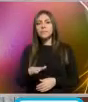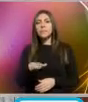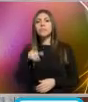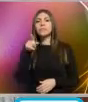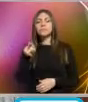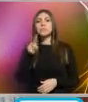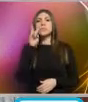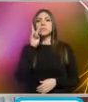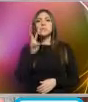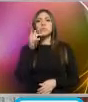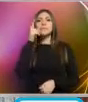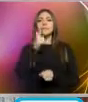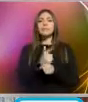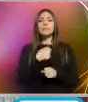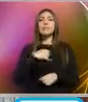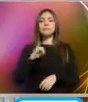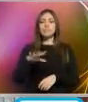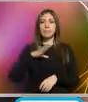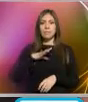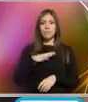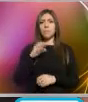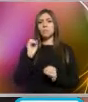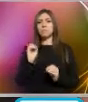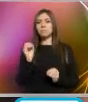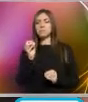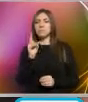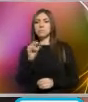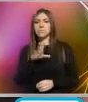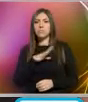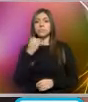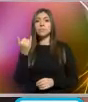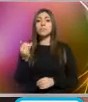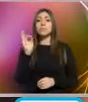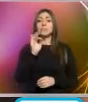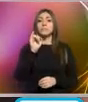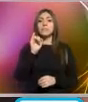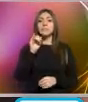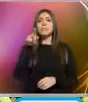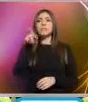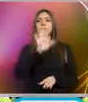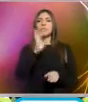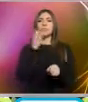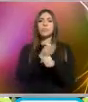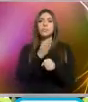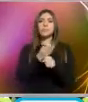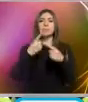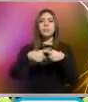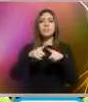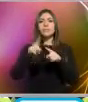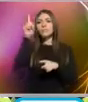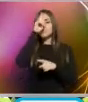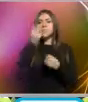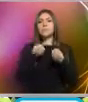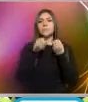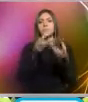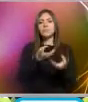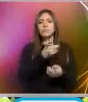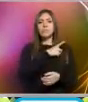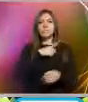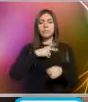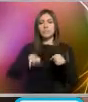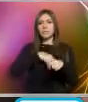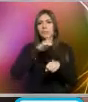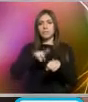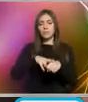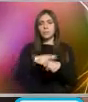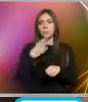cayendo en este padecimiento de estreñimiento y si no, bueno, pues complementarlo con algunos de los elementos que acabas de mencionar. Naturales.